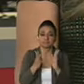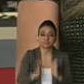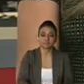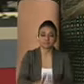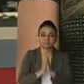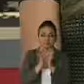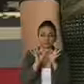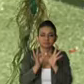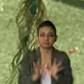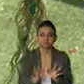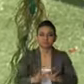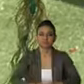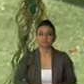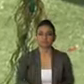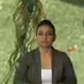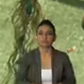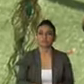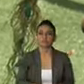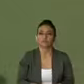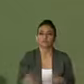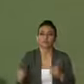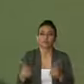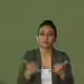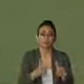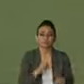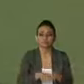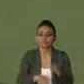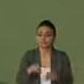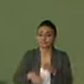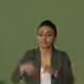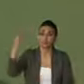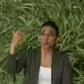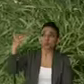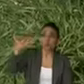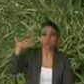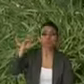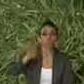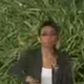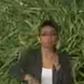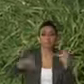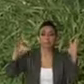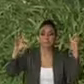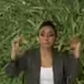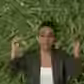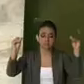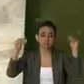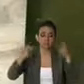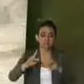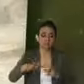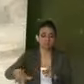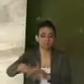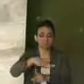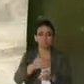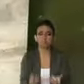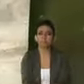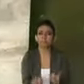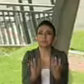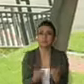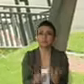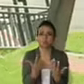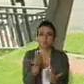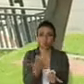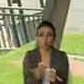espacio. Juegos infantiles destruidos, luminarias rotas, hierba crecida y una pileta llena de basura. Así se encuentra